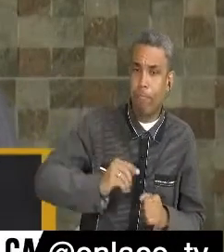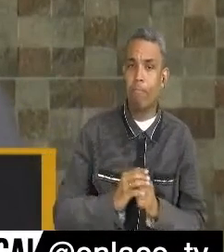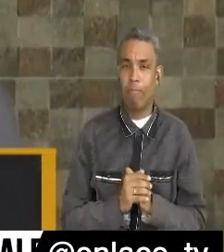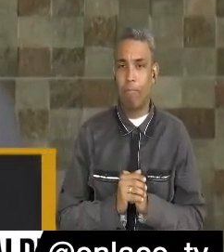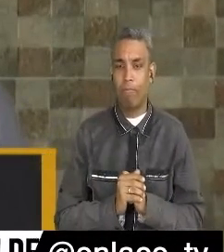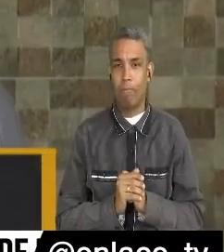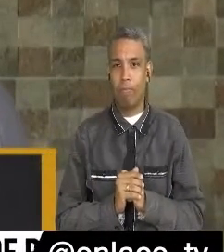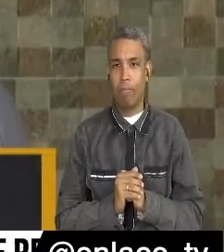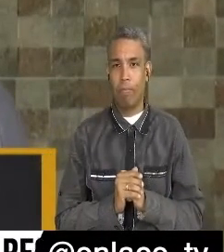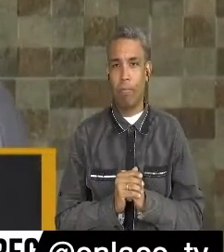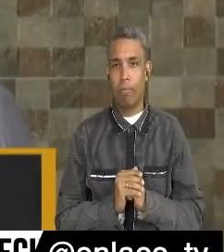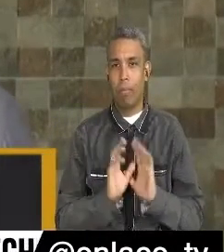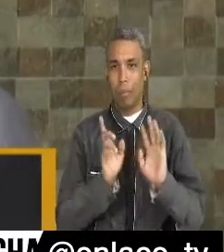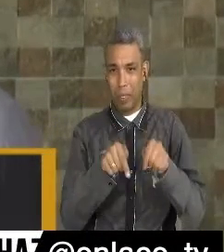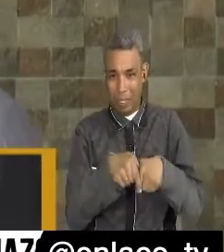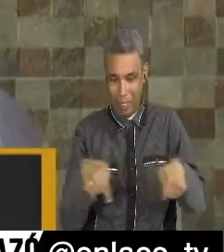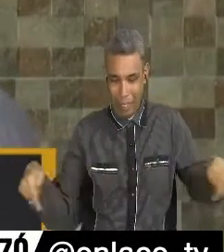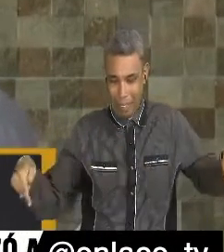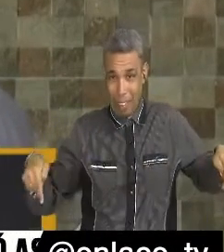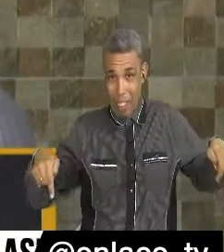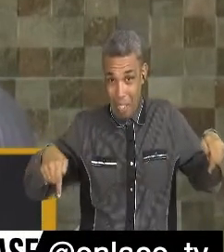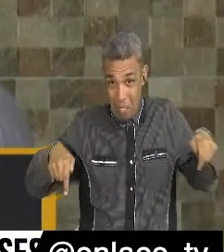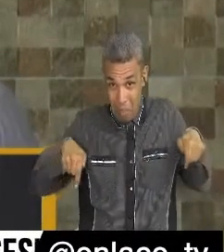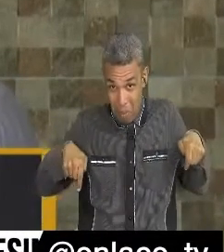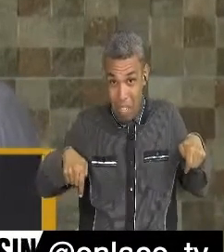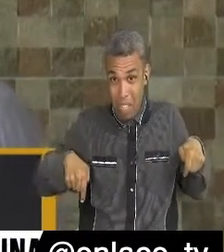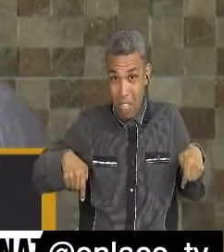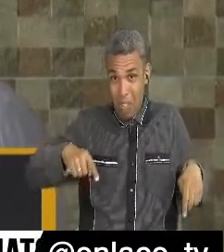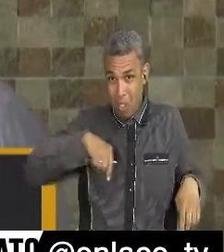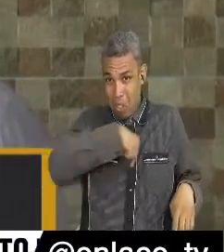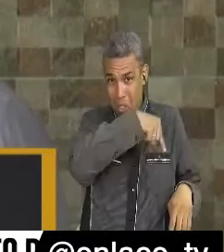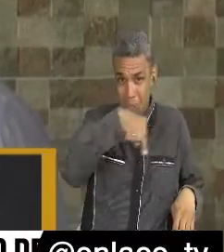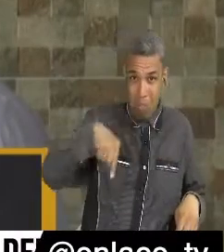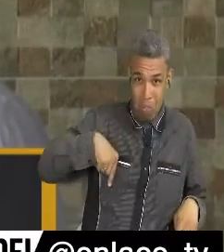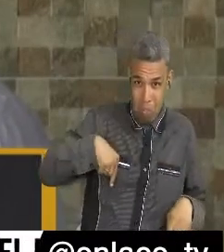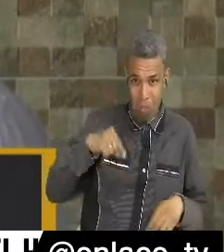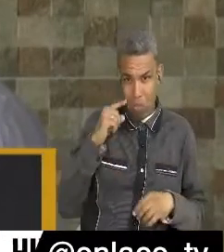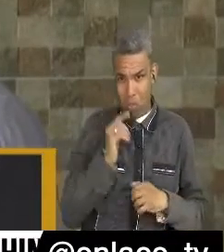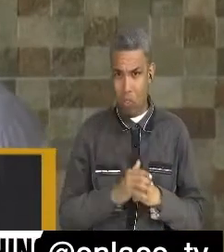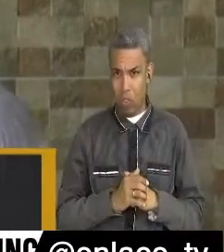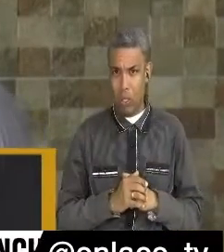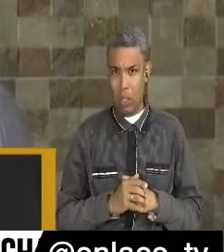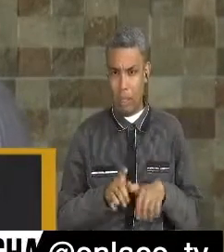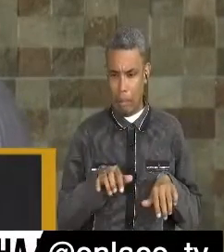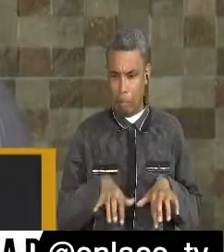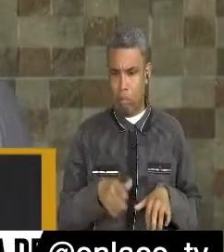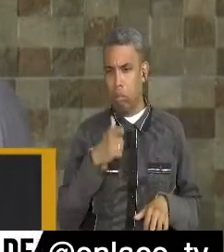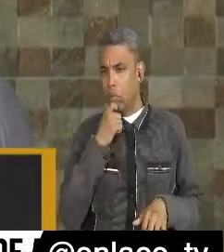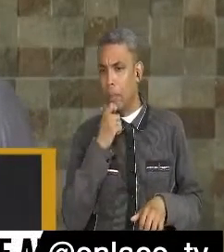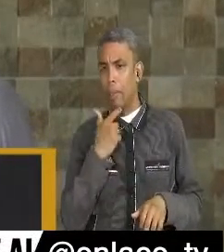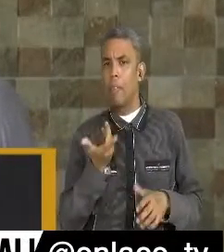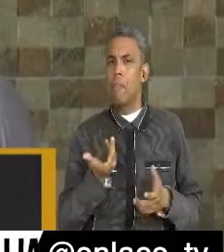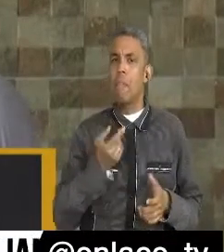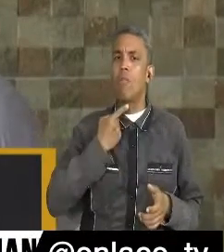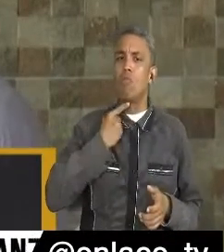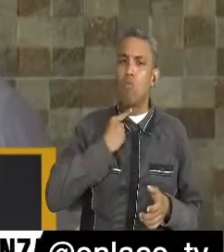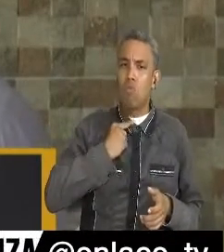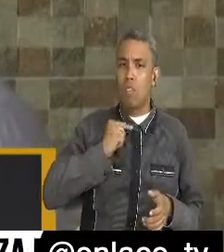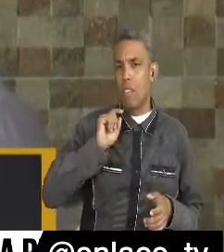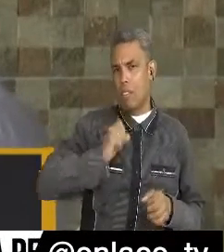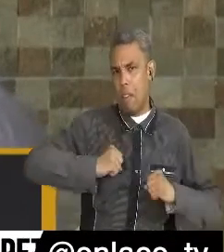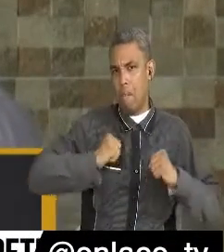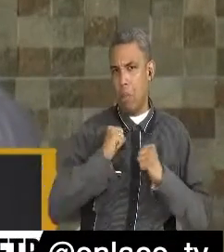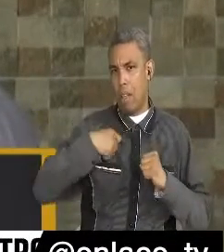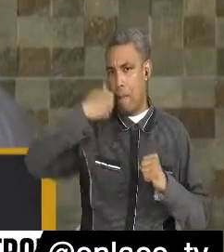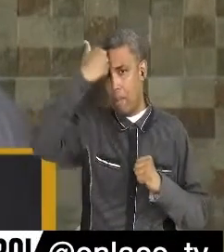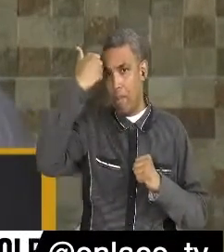nosotros desde la agencia nos gusta semanalmente ir a ver los beneficiarios directos de nuestra política, hablar con ellos y hablar con todo